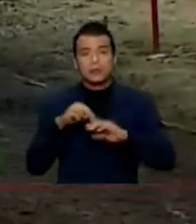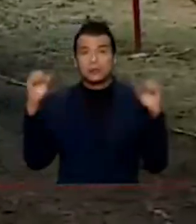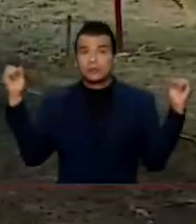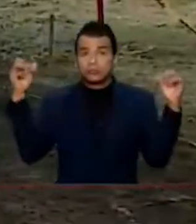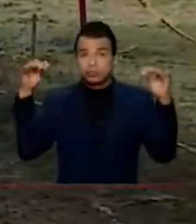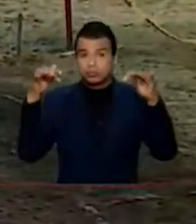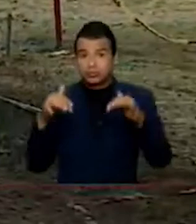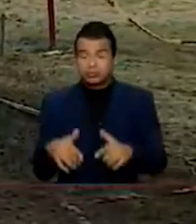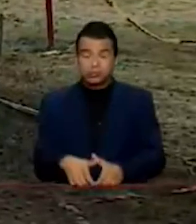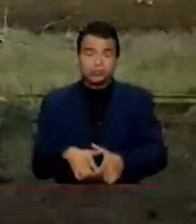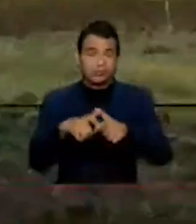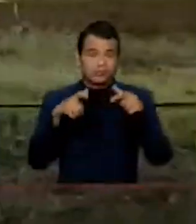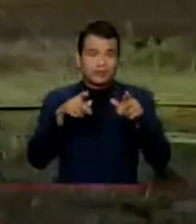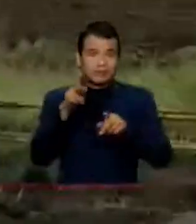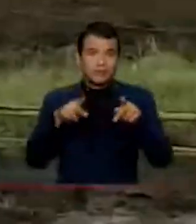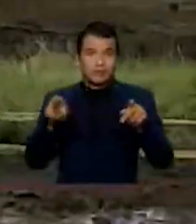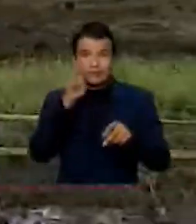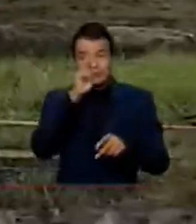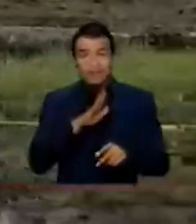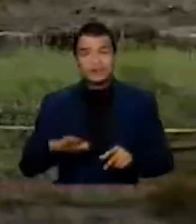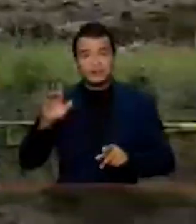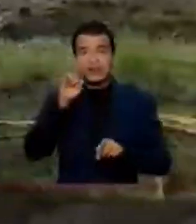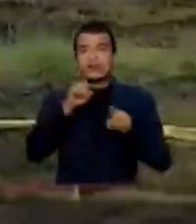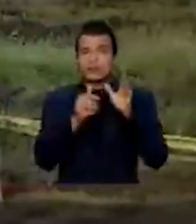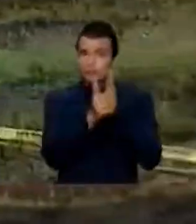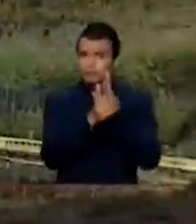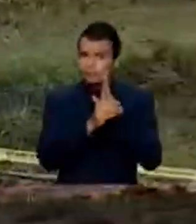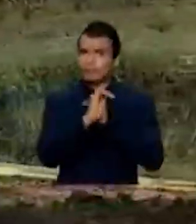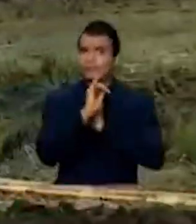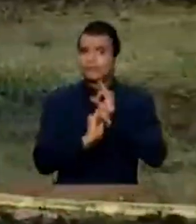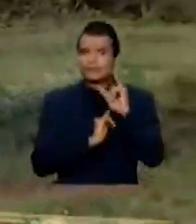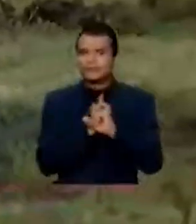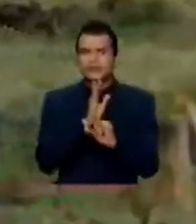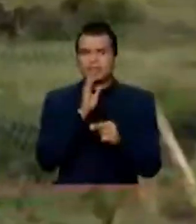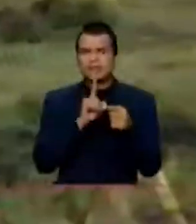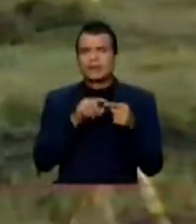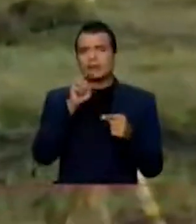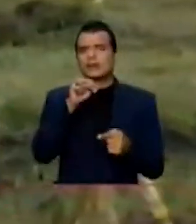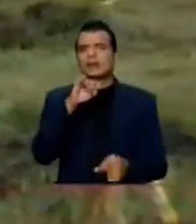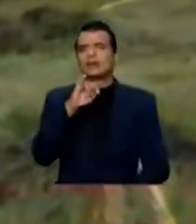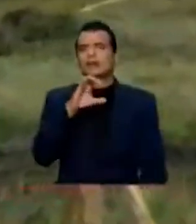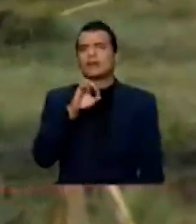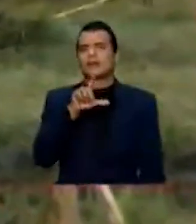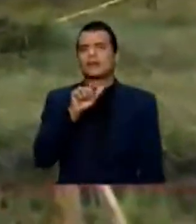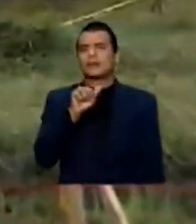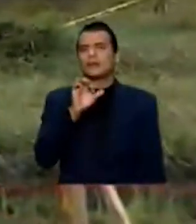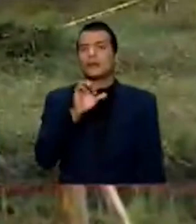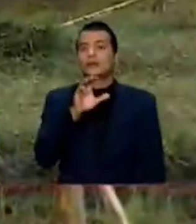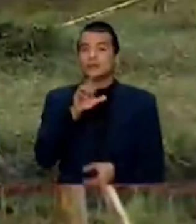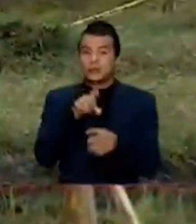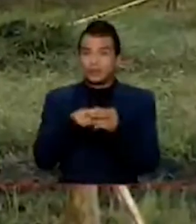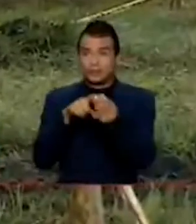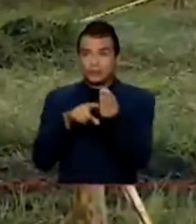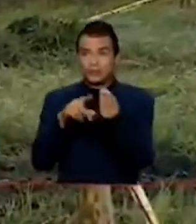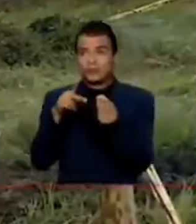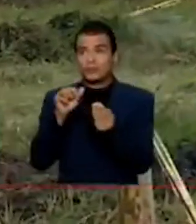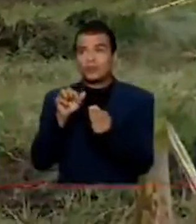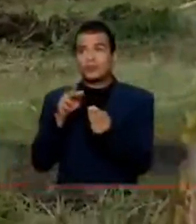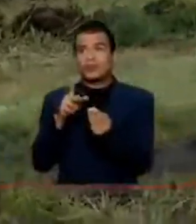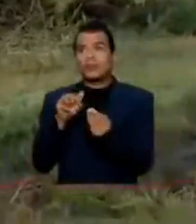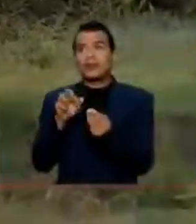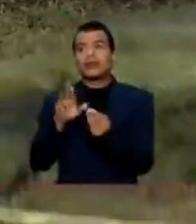país hoy aquí en Tierra de Dios. Deportistas de talla internacional como Nicolás Robledo, piloto del Rally Dakar, hicieron parte de la